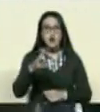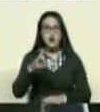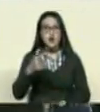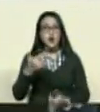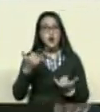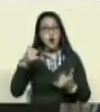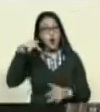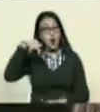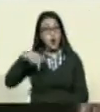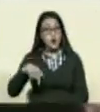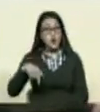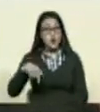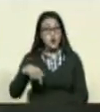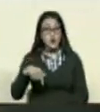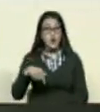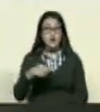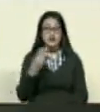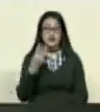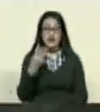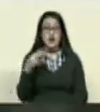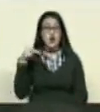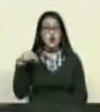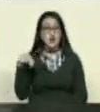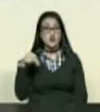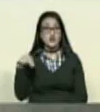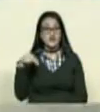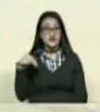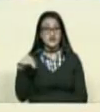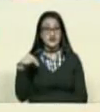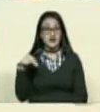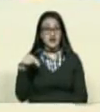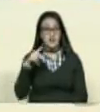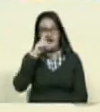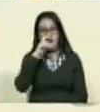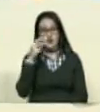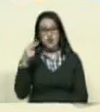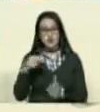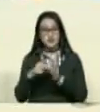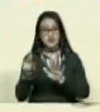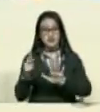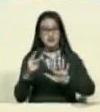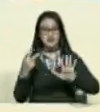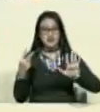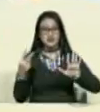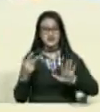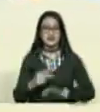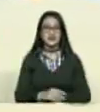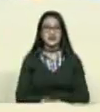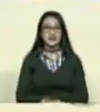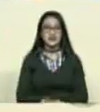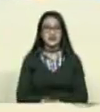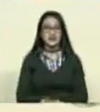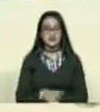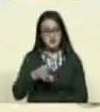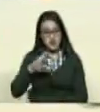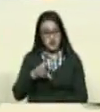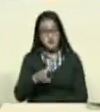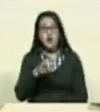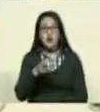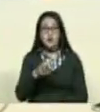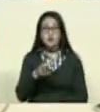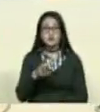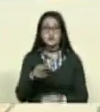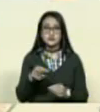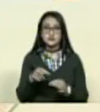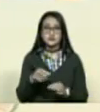Hoy, 3 de noviembre del año 2017, corto oficialmente esta